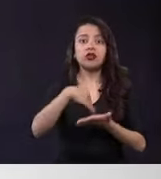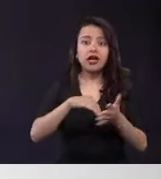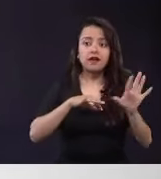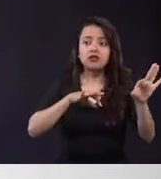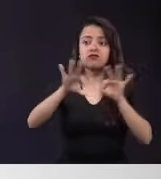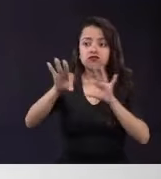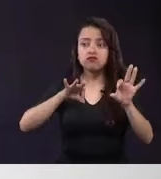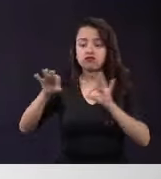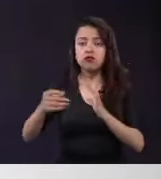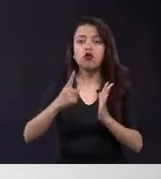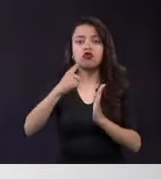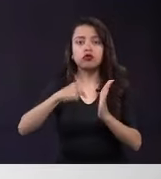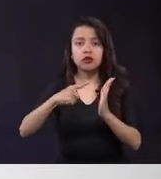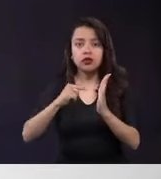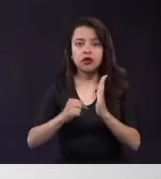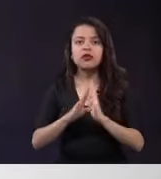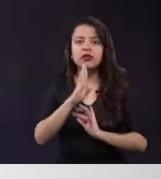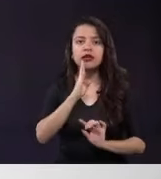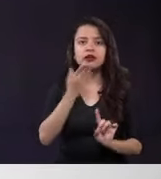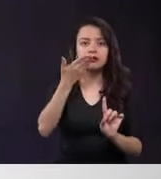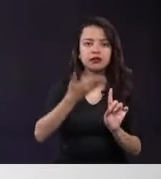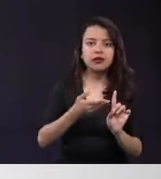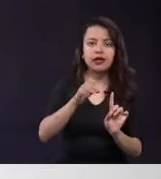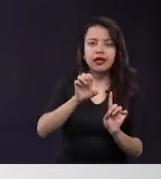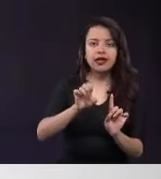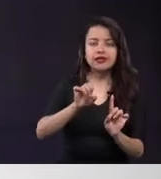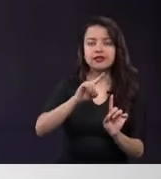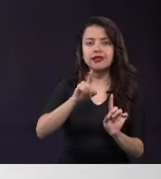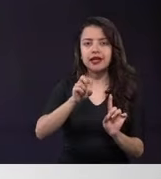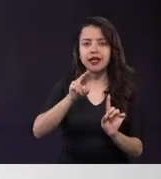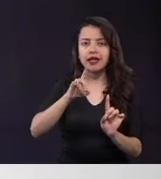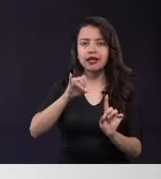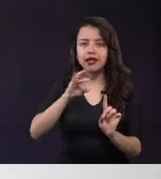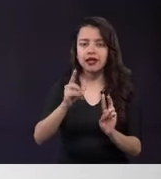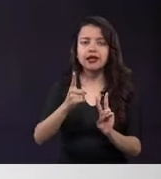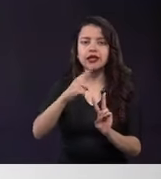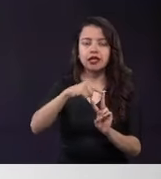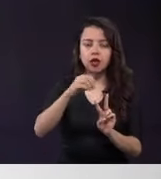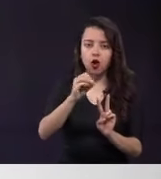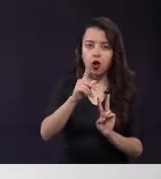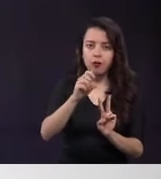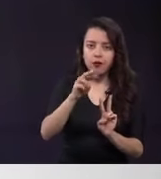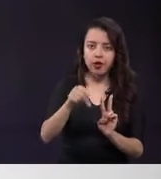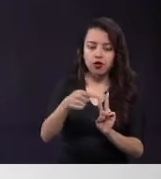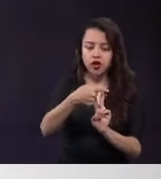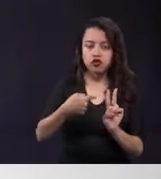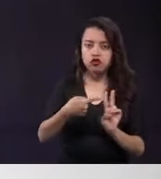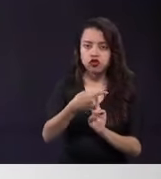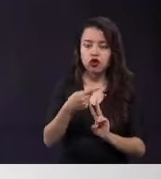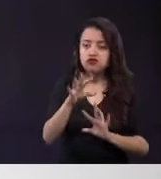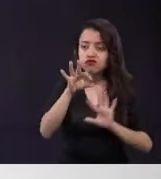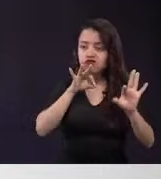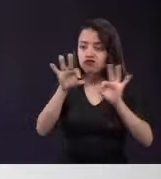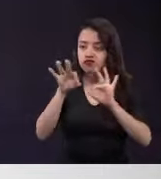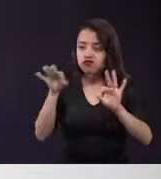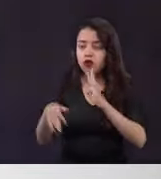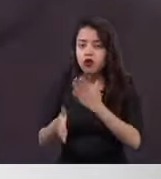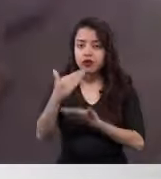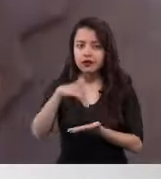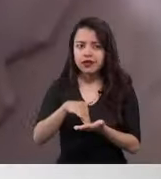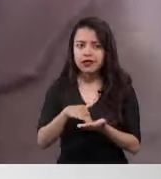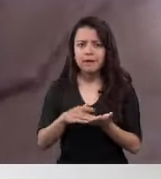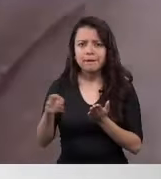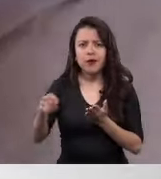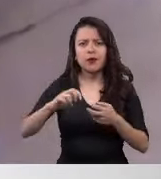Sneider en la subdirección de manejo. Y este tema de la maquinaria amarilla, pues, se hizo estructuralmente mal. Al comienzo de la existencia de